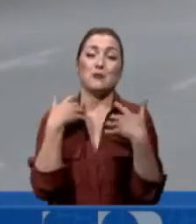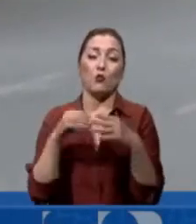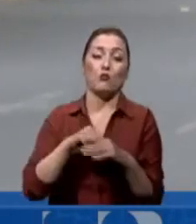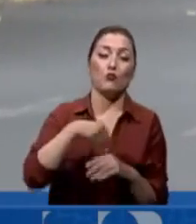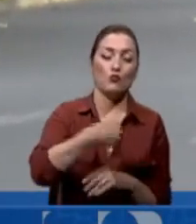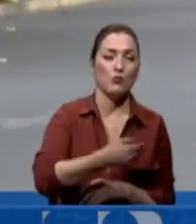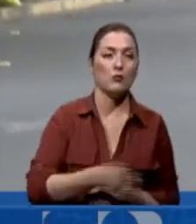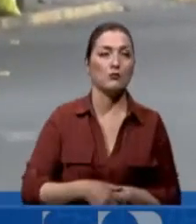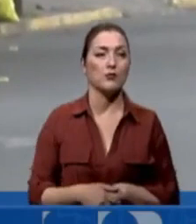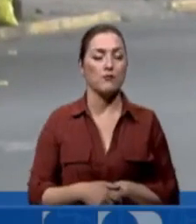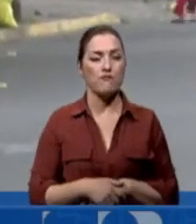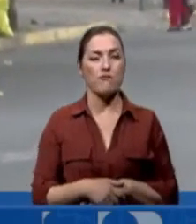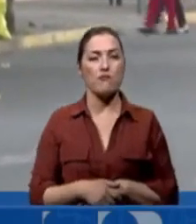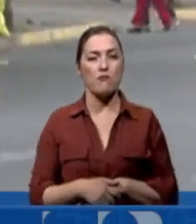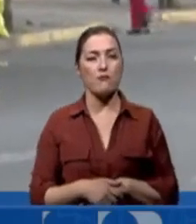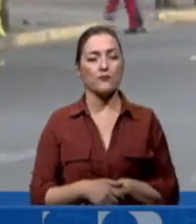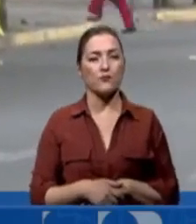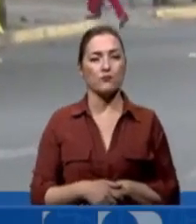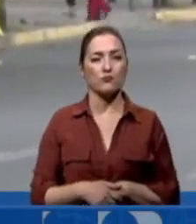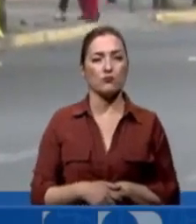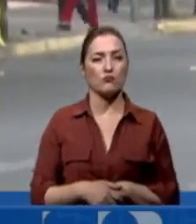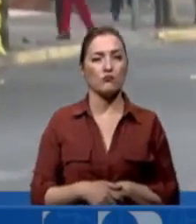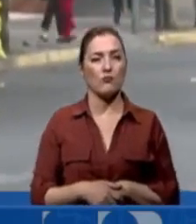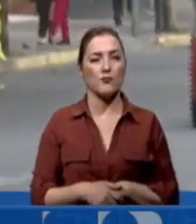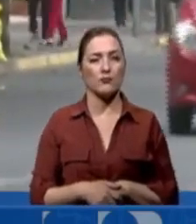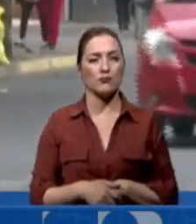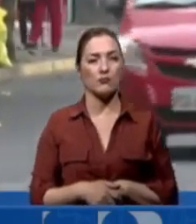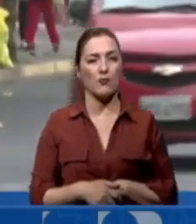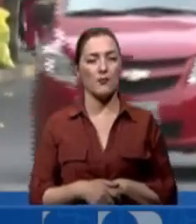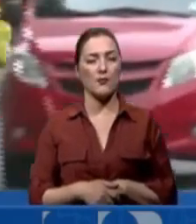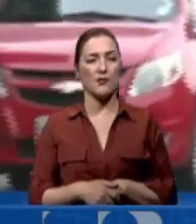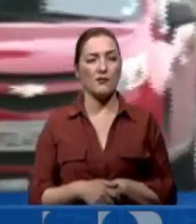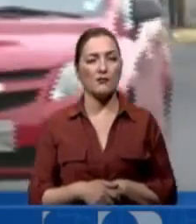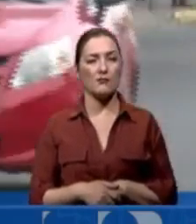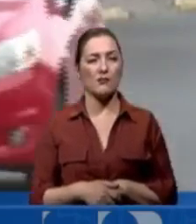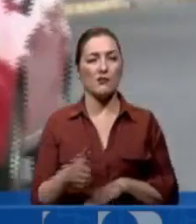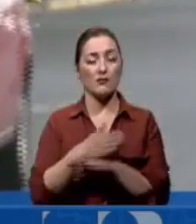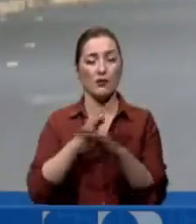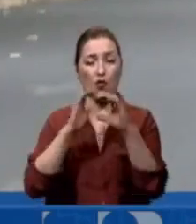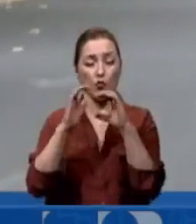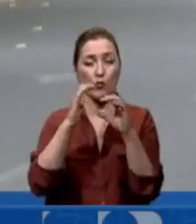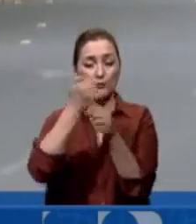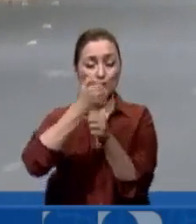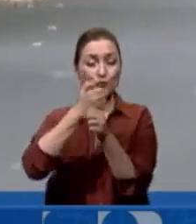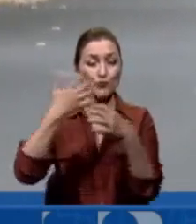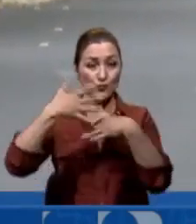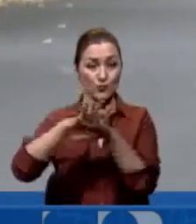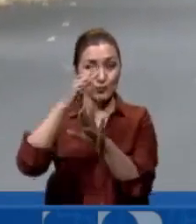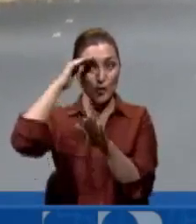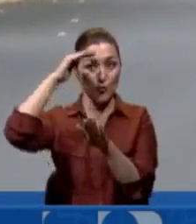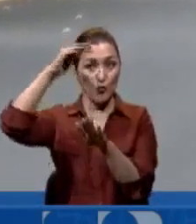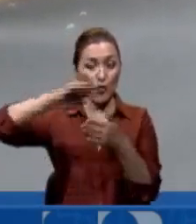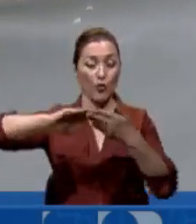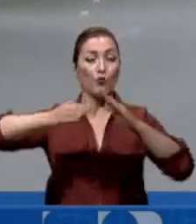salir. Perfecto. Y esto, Paola, como hemos venido conversando desde hace algún tiempo atrás, debe ser un trabajo integrado de la policía,